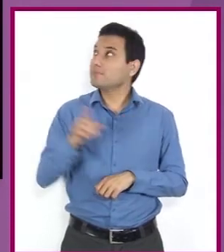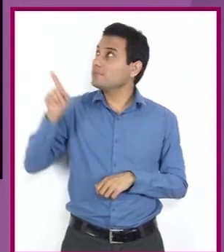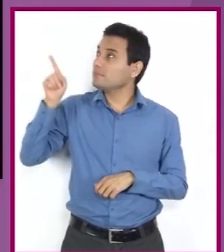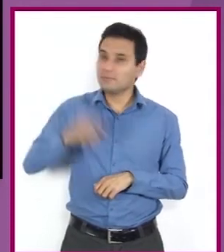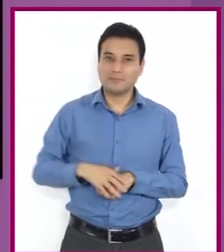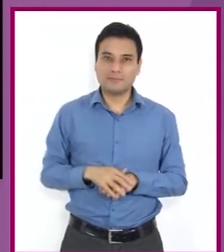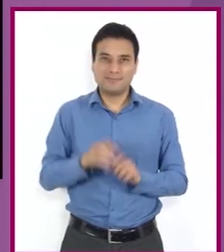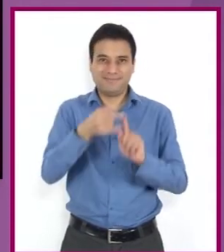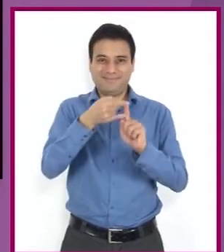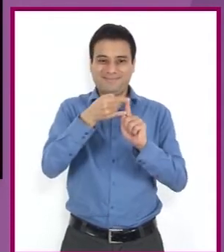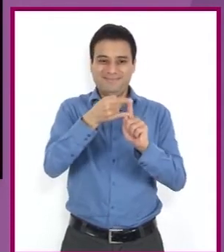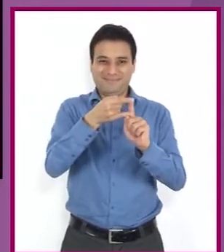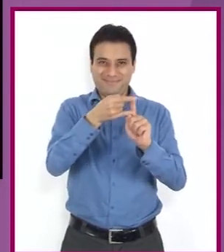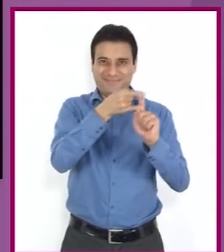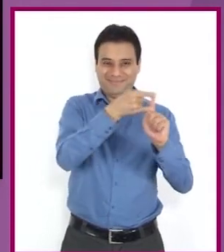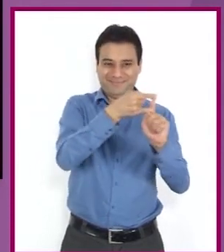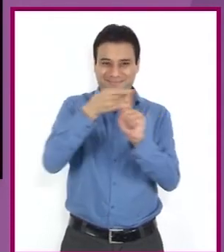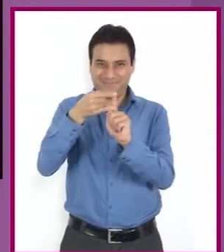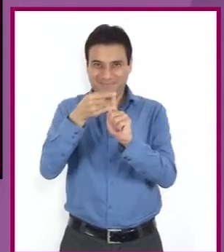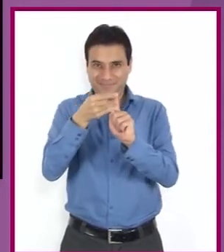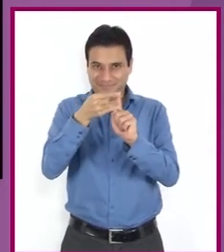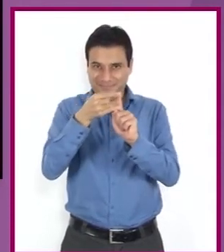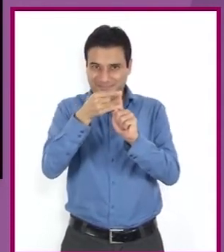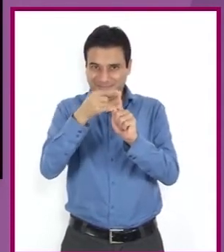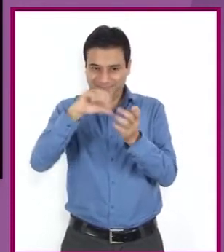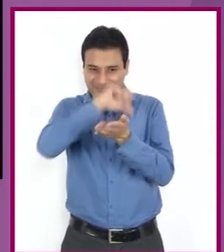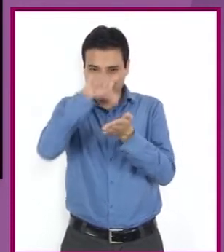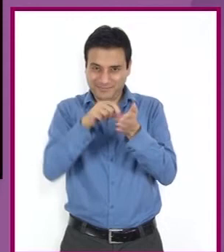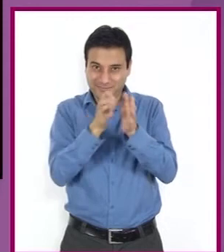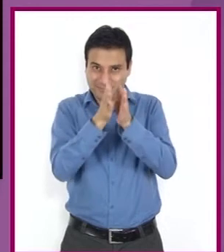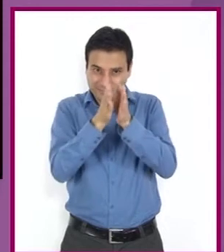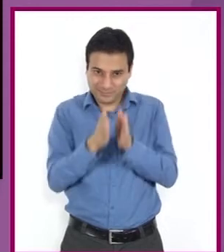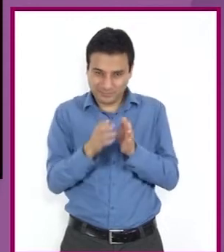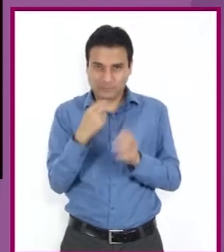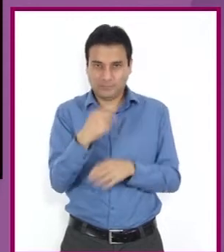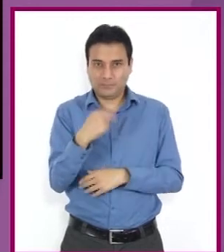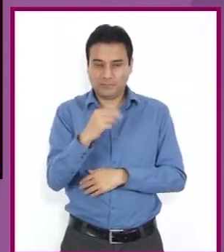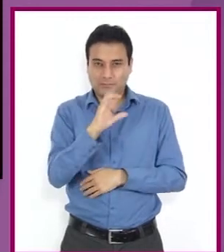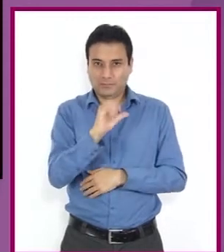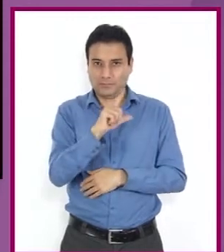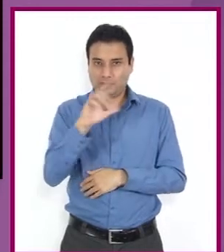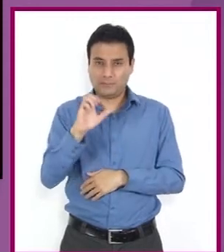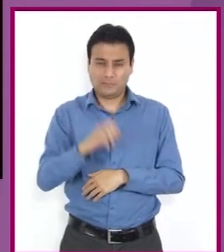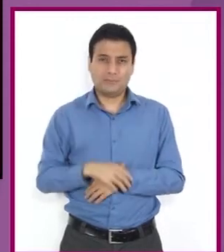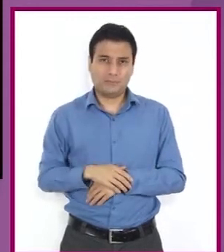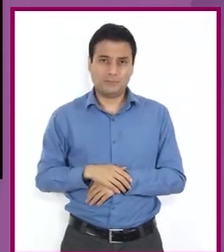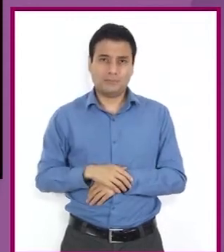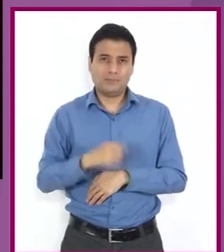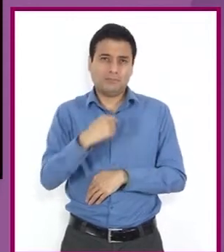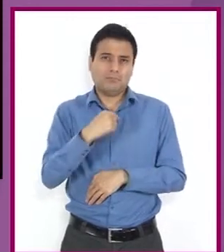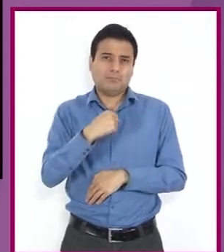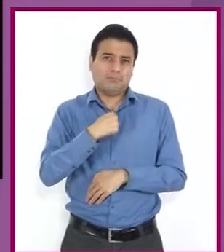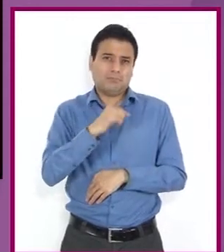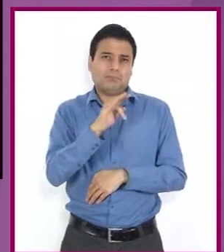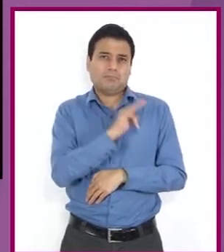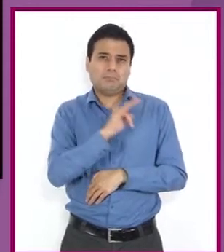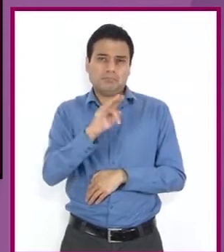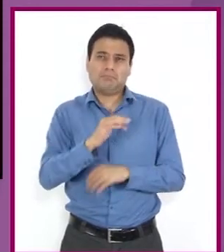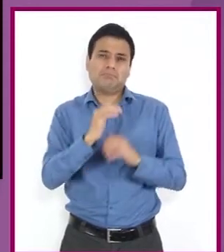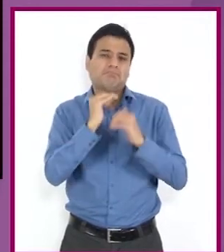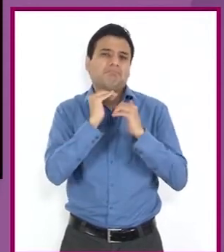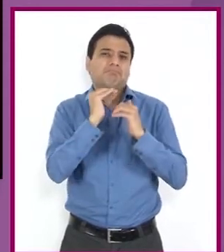calles. En la historieta, el editor puede pedir que se solucione el relato en determinado número de escenas por